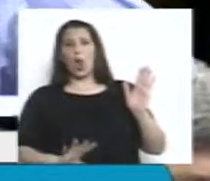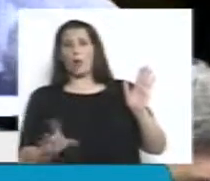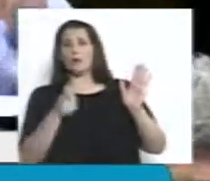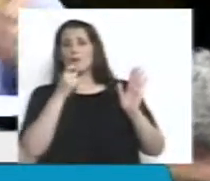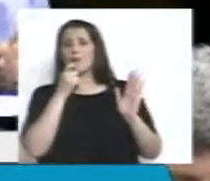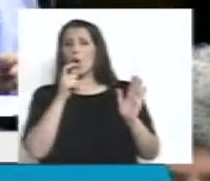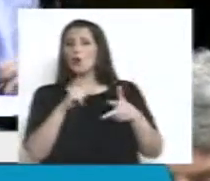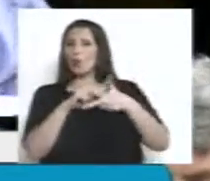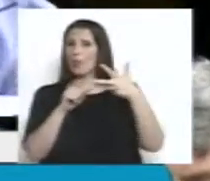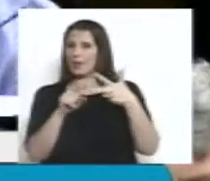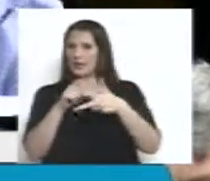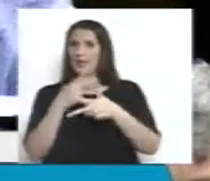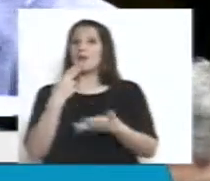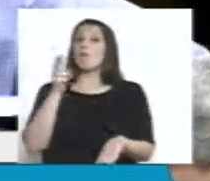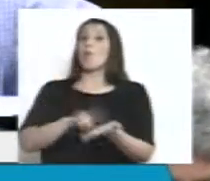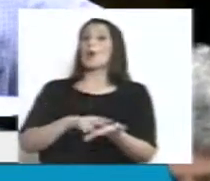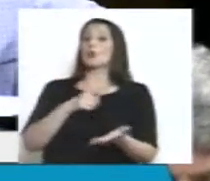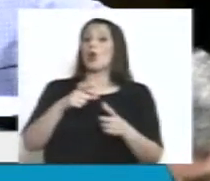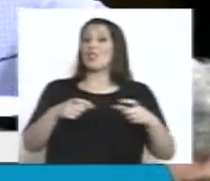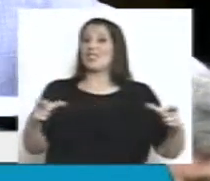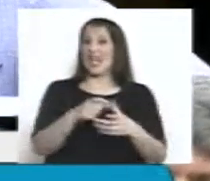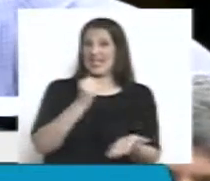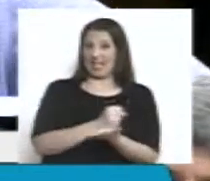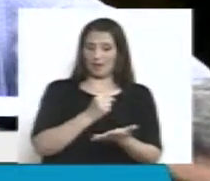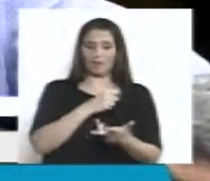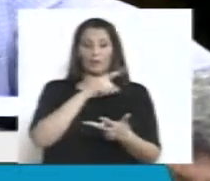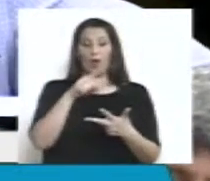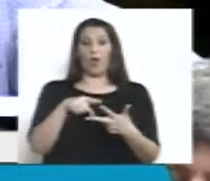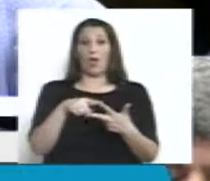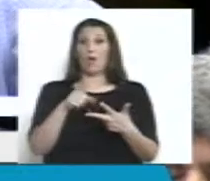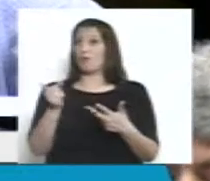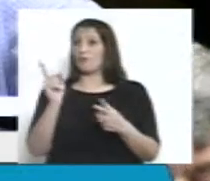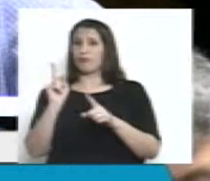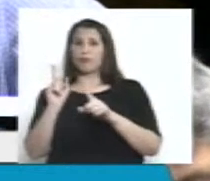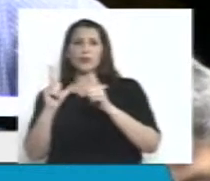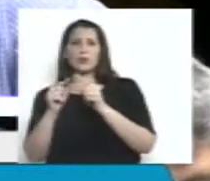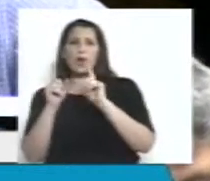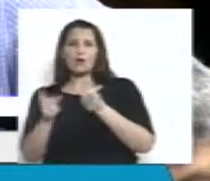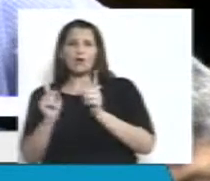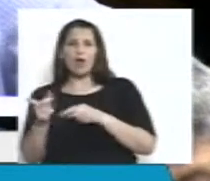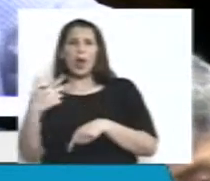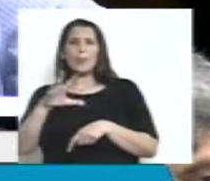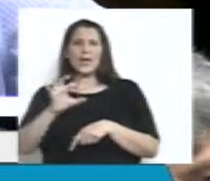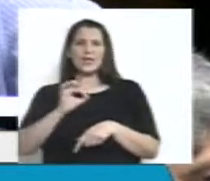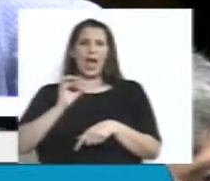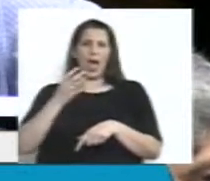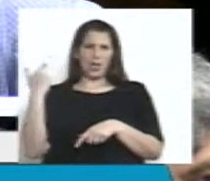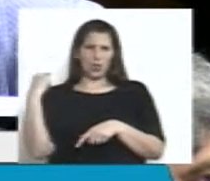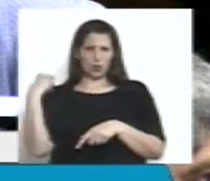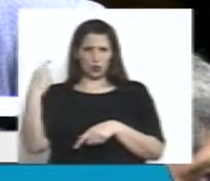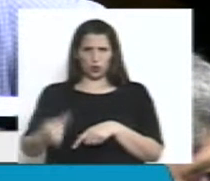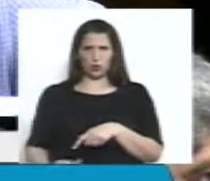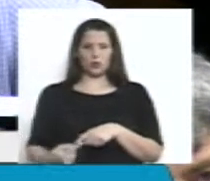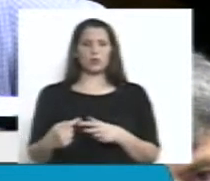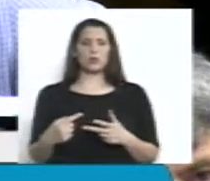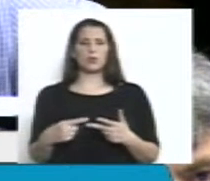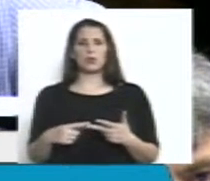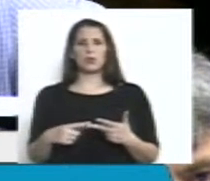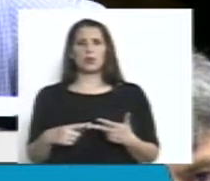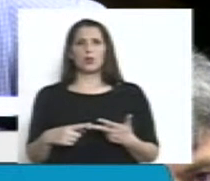por 3 conceptos, el impuesto al cheque, la suma fija que inventaron ustedes hace ya casi 30 años,